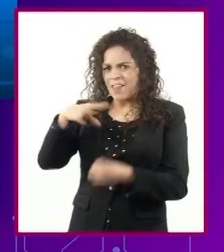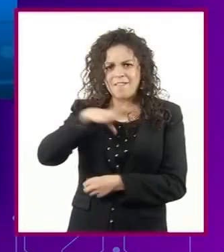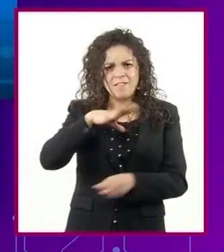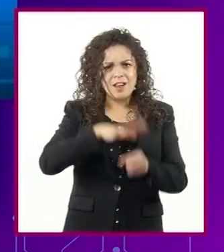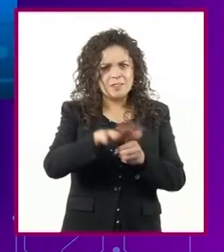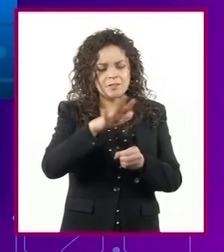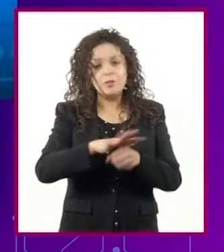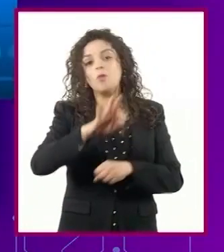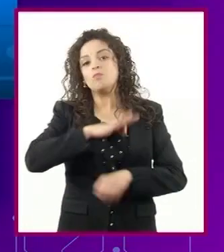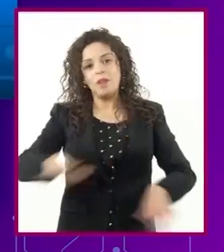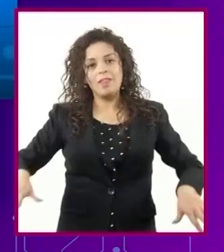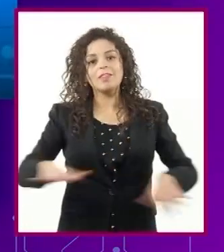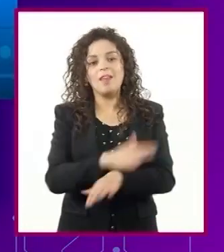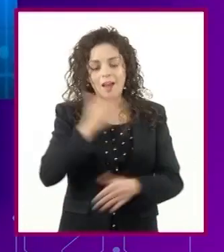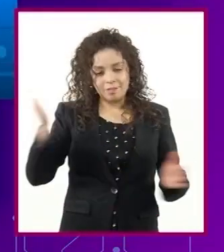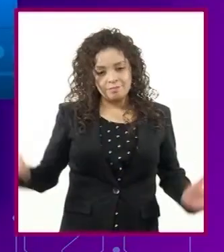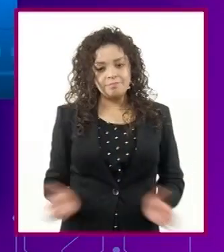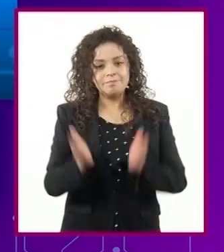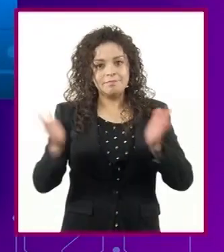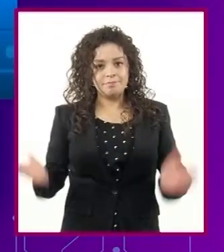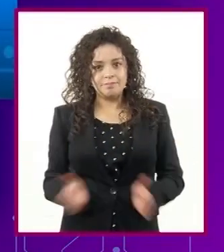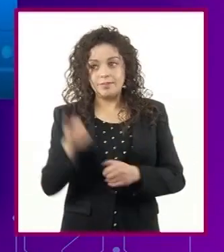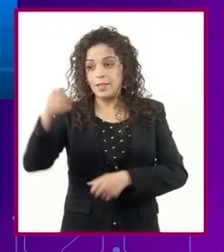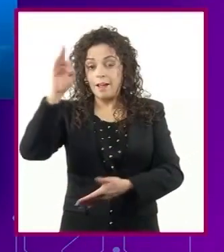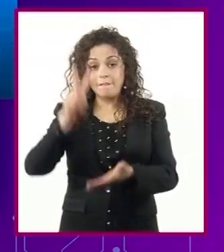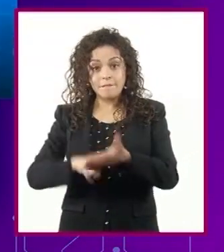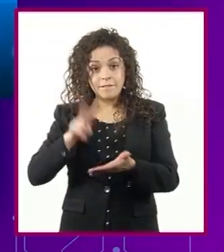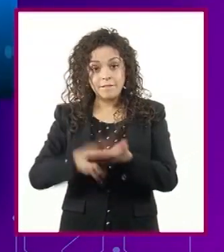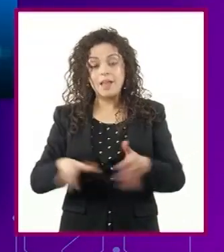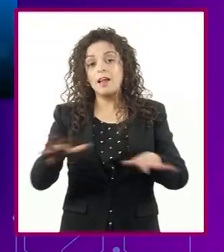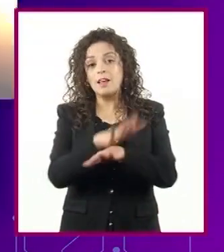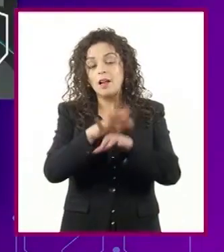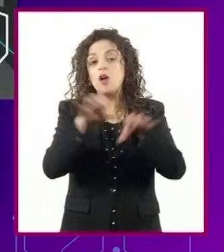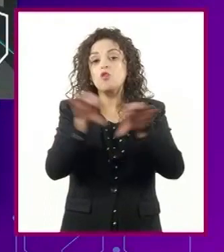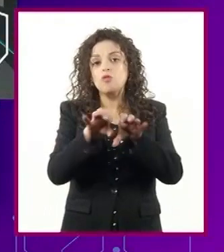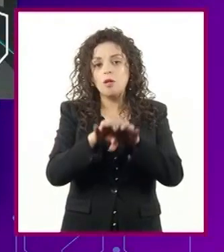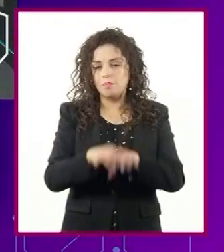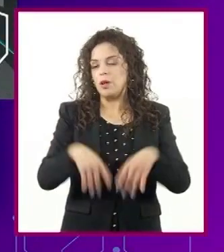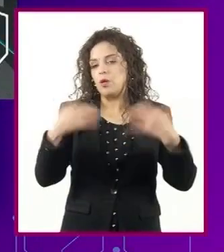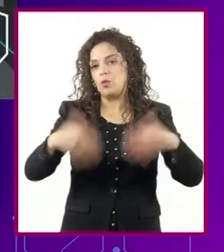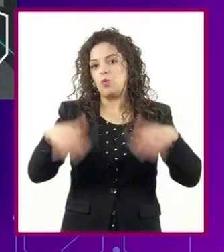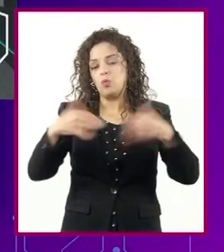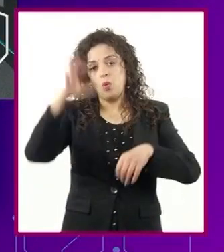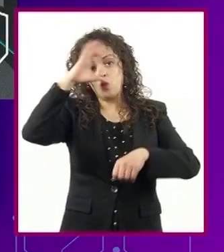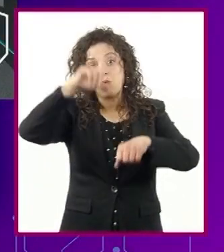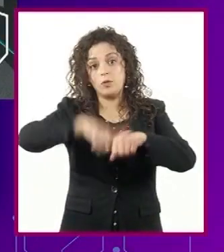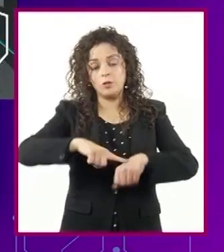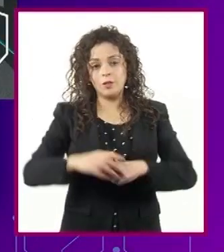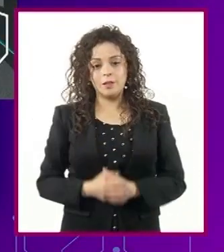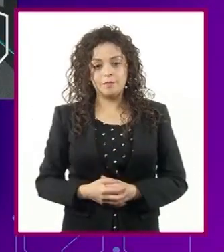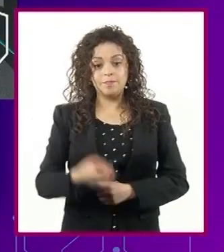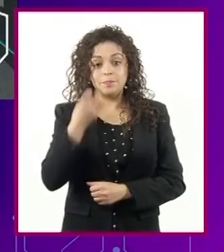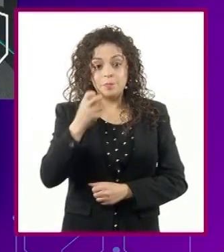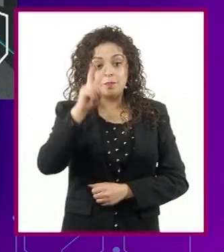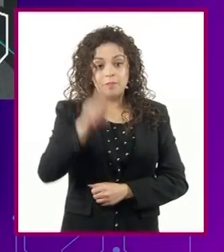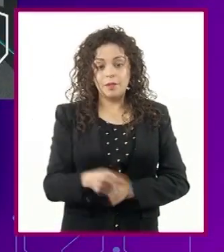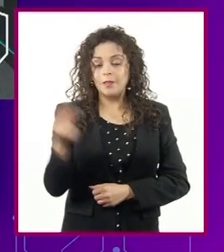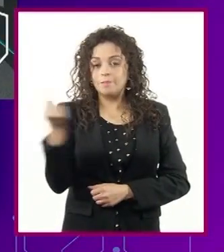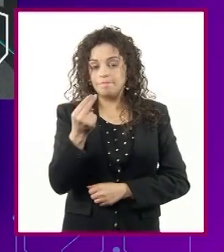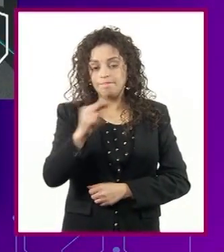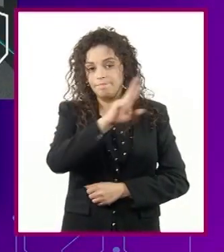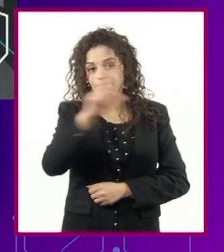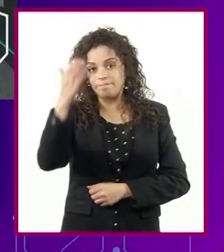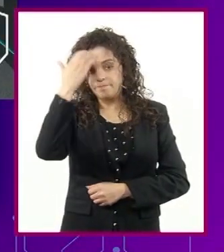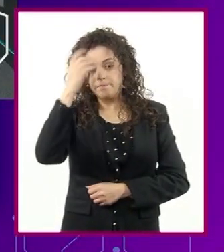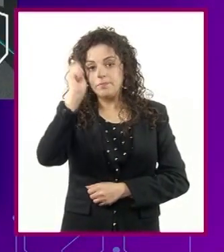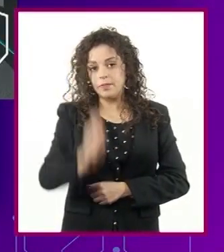cambio. Su riqueza crece con el contacto de las culturas. Por eso es necesario reconocer la importancia